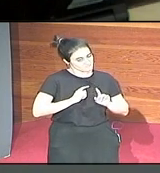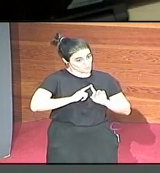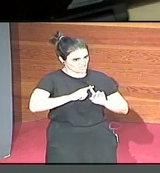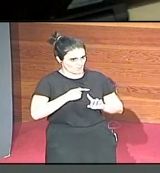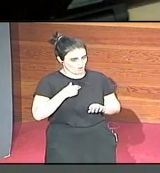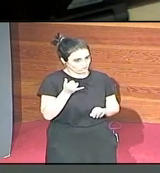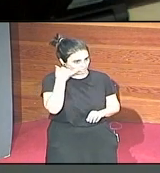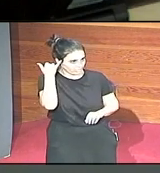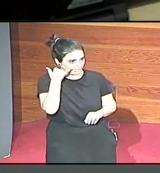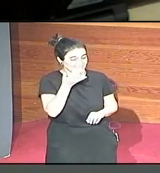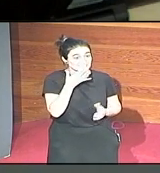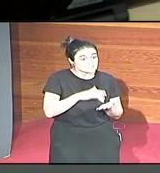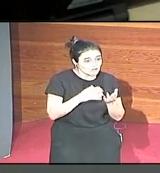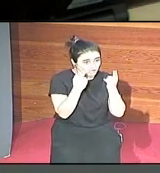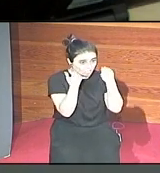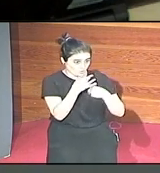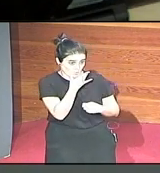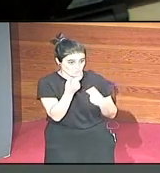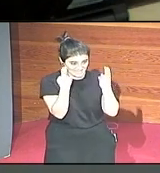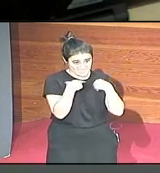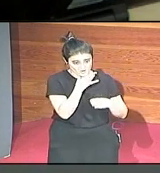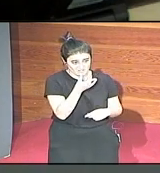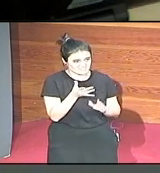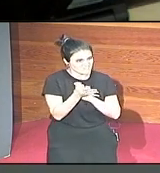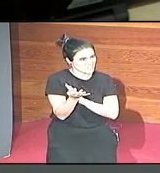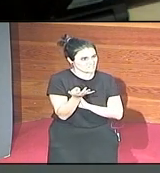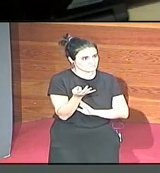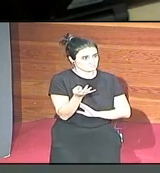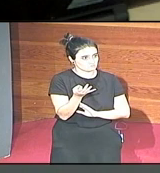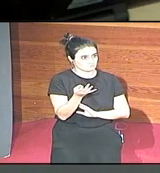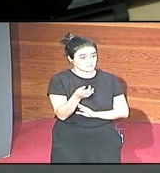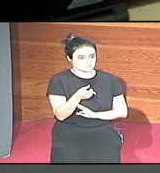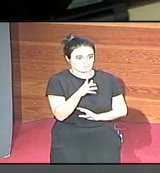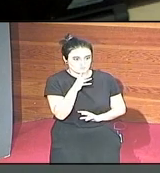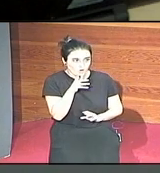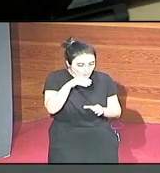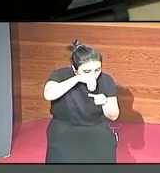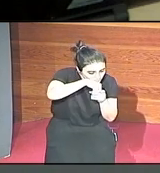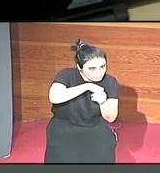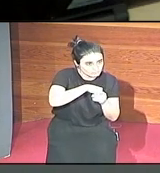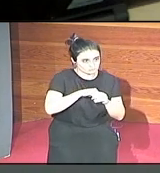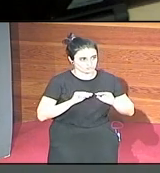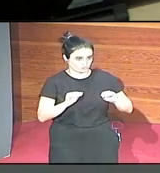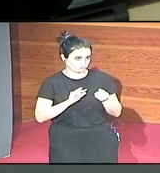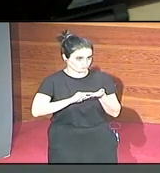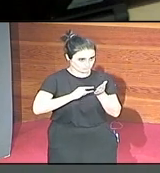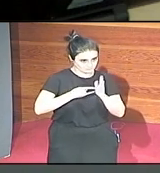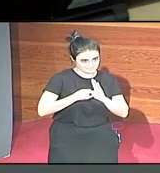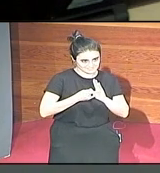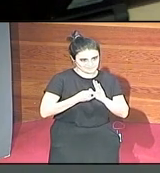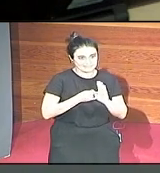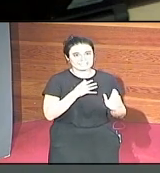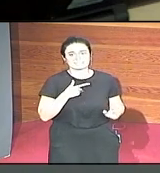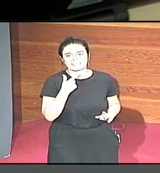que si hubo humillación, esta se debió a razones internas del propio sistema, al